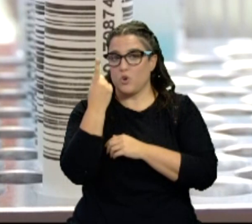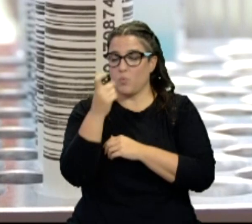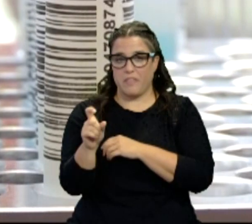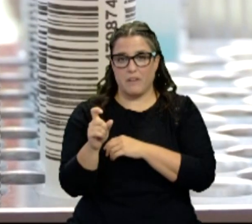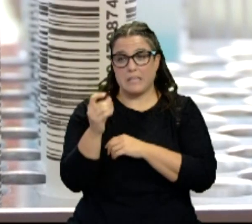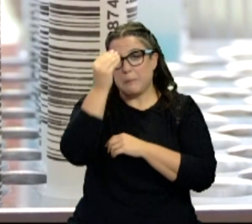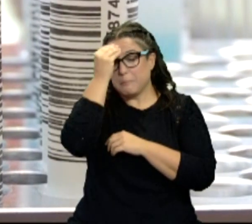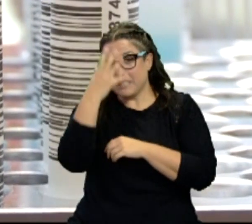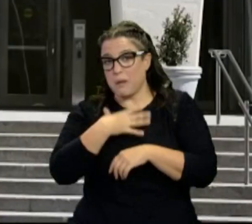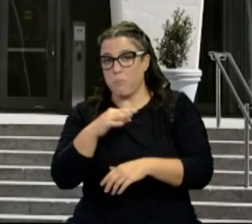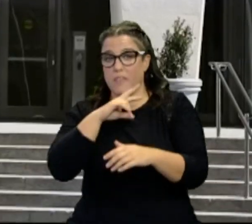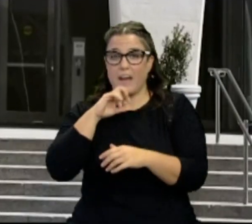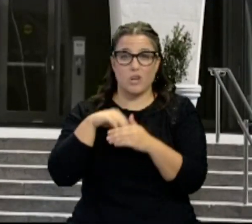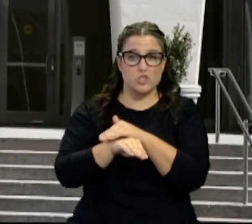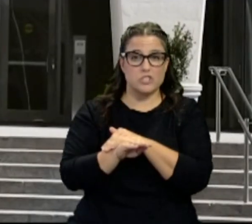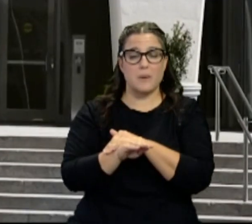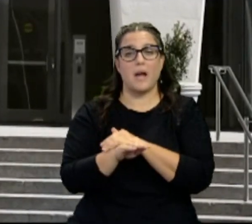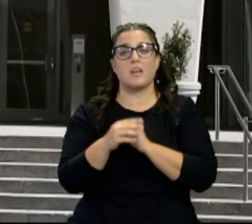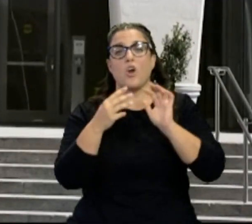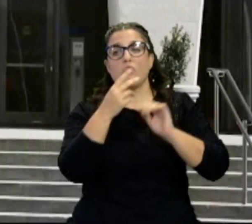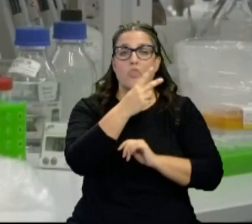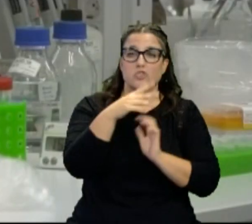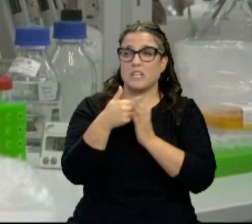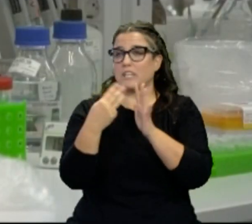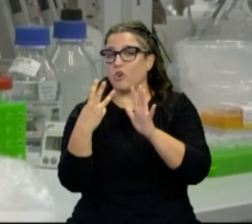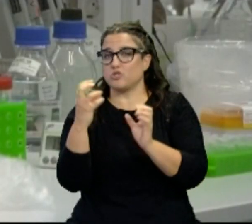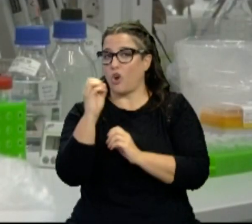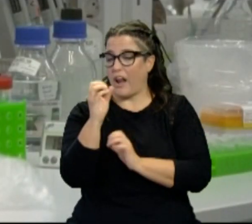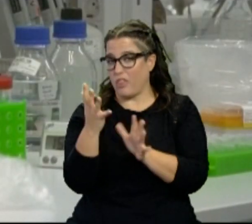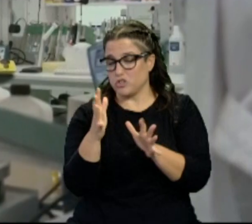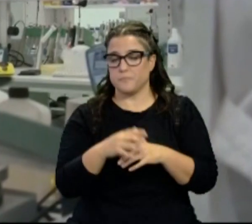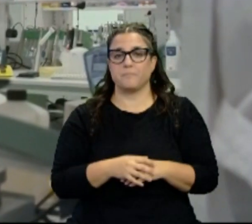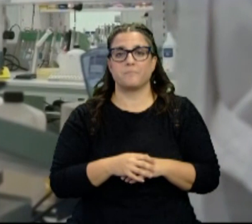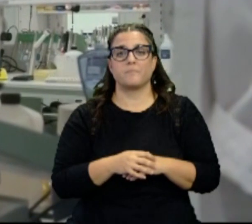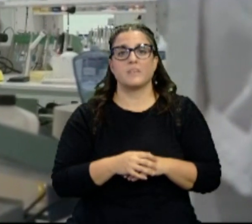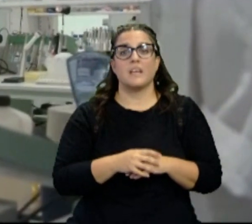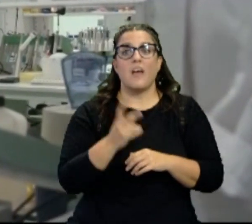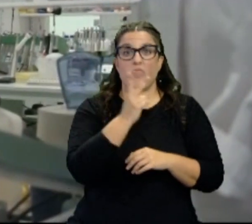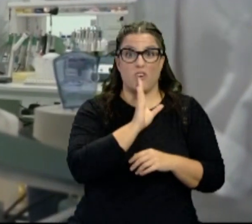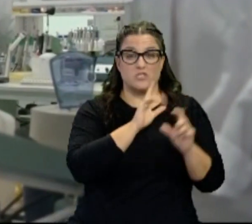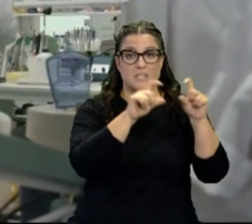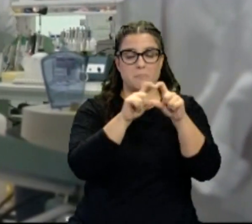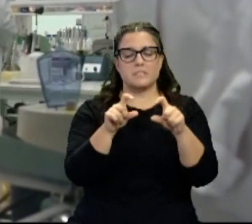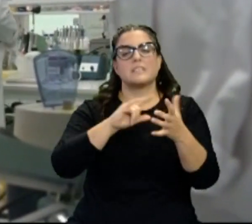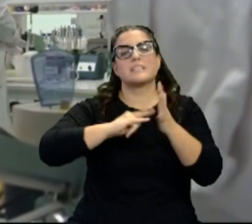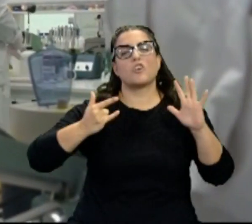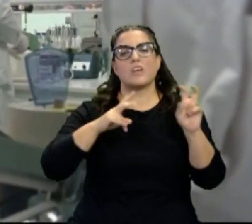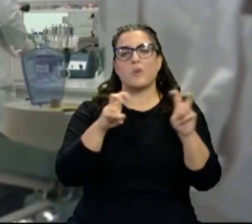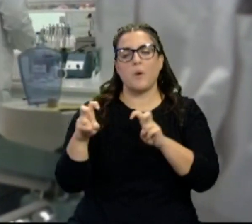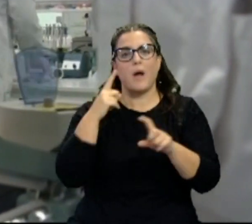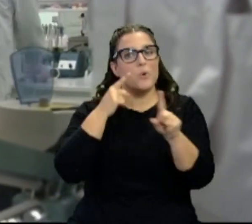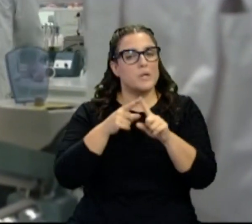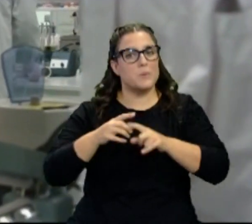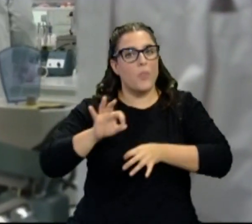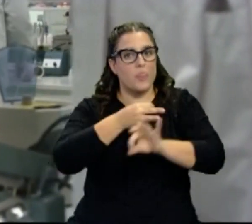Moderna espera que se pueda conservar a entre 2 y 8 grados. Tanto Pfizer como Moderna utilizan una tecnología nueva para que las células del